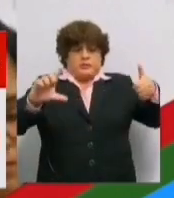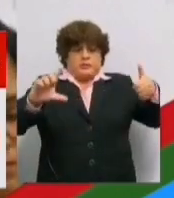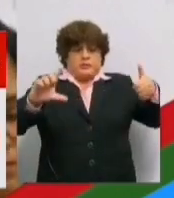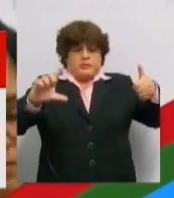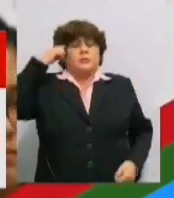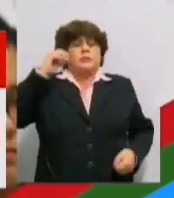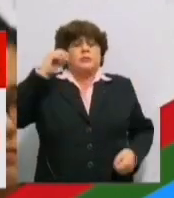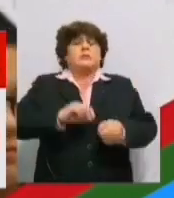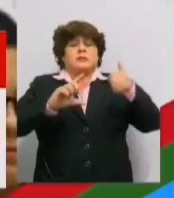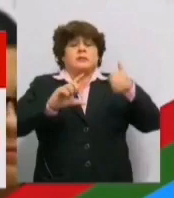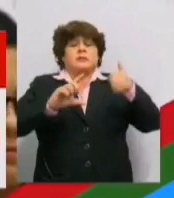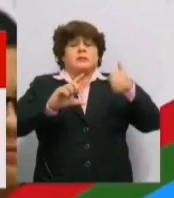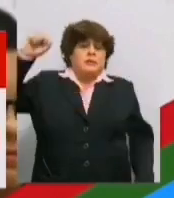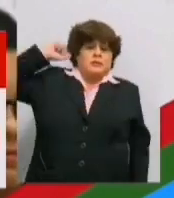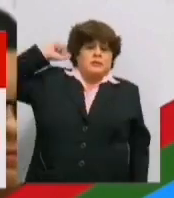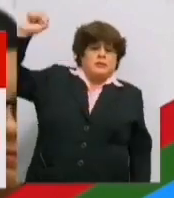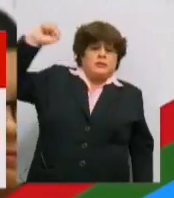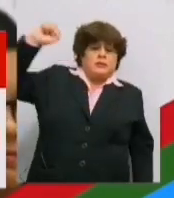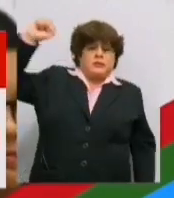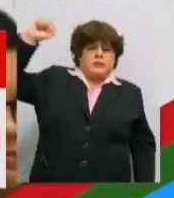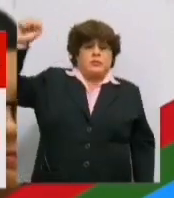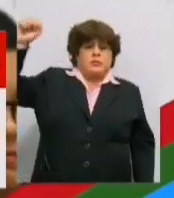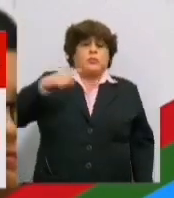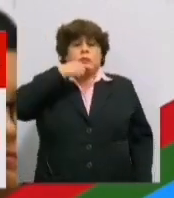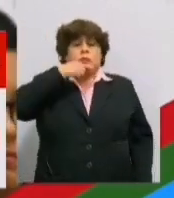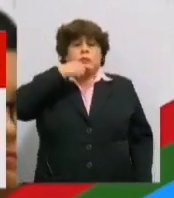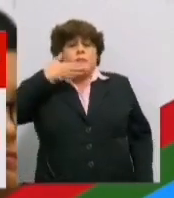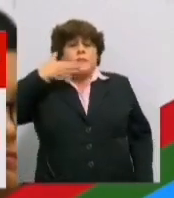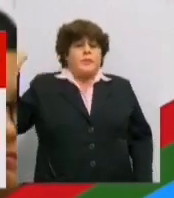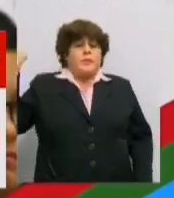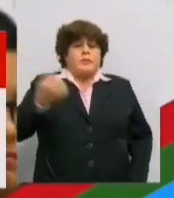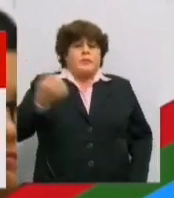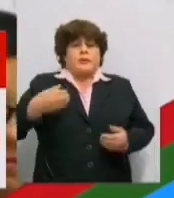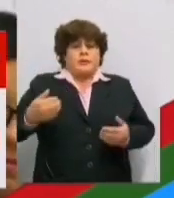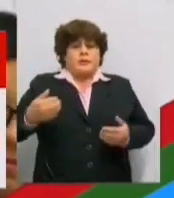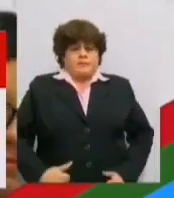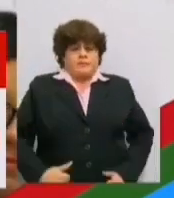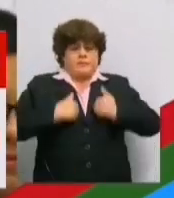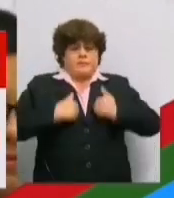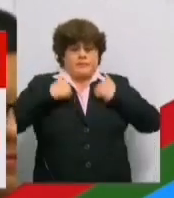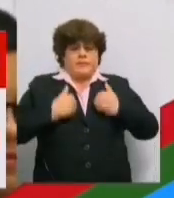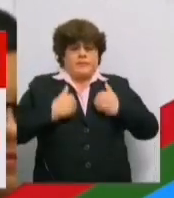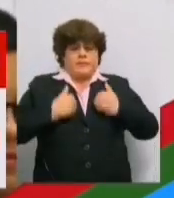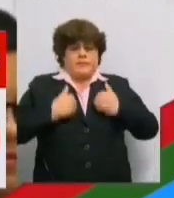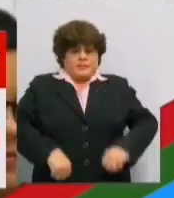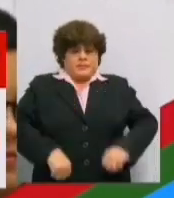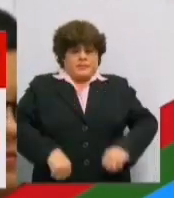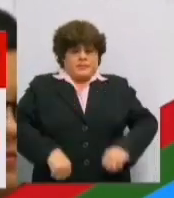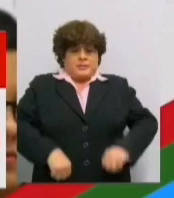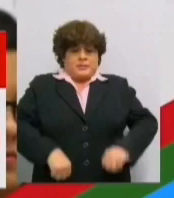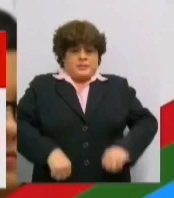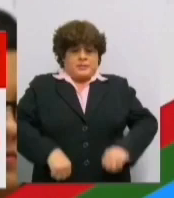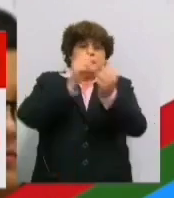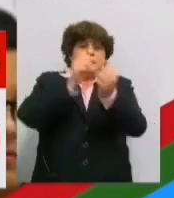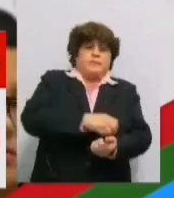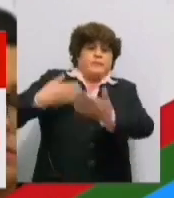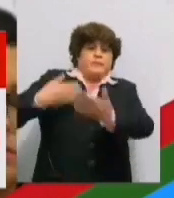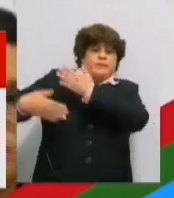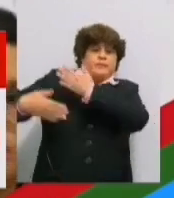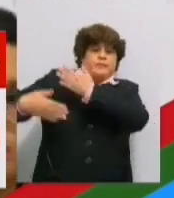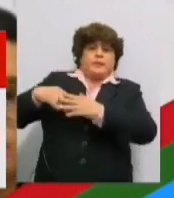tienen derecho a una mejor calidad de vida si cambié la región la libertad